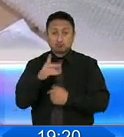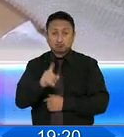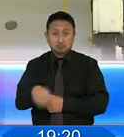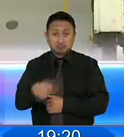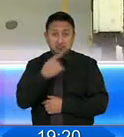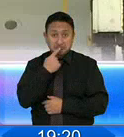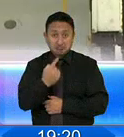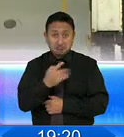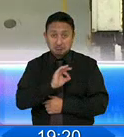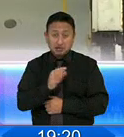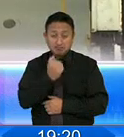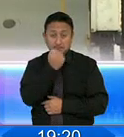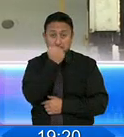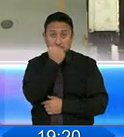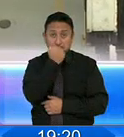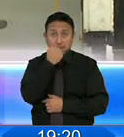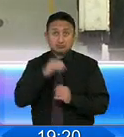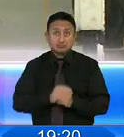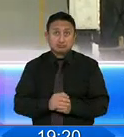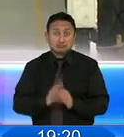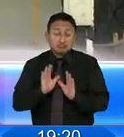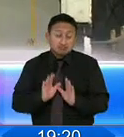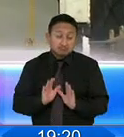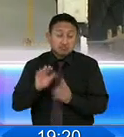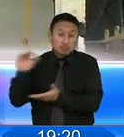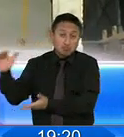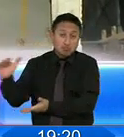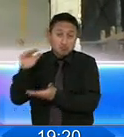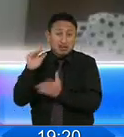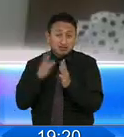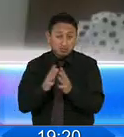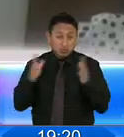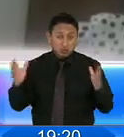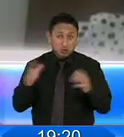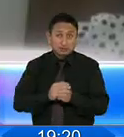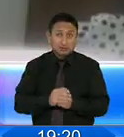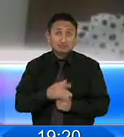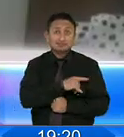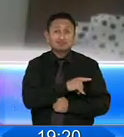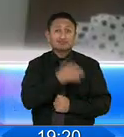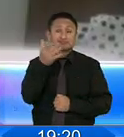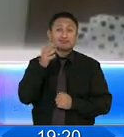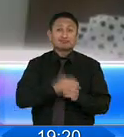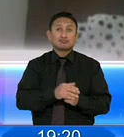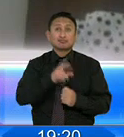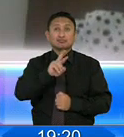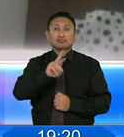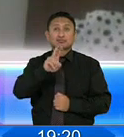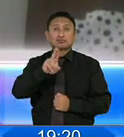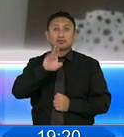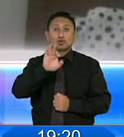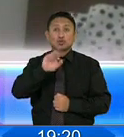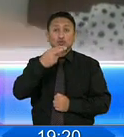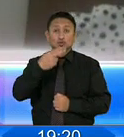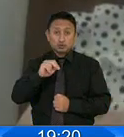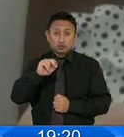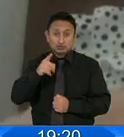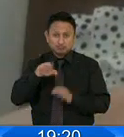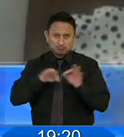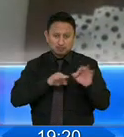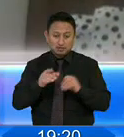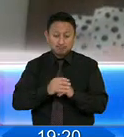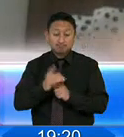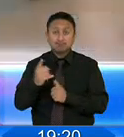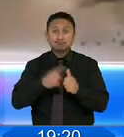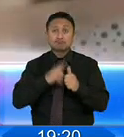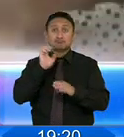pero hay que estar preparados si la llegada de dosis es masiva, asegura la docente investigadora Ruth Jimbo. Lo primero que tiene que hacer el país, obviamente,